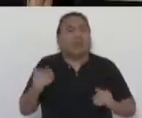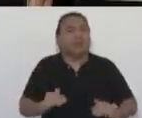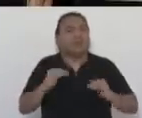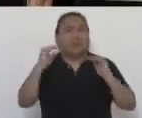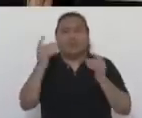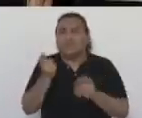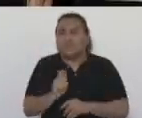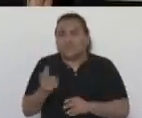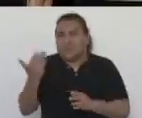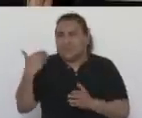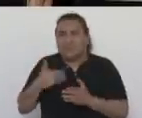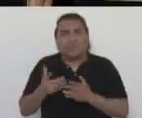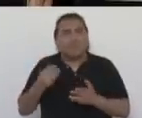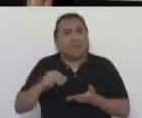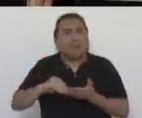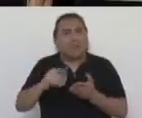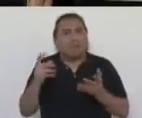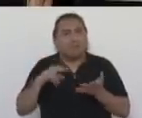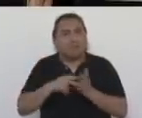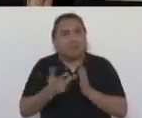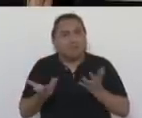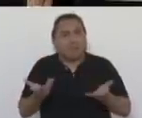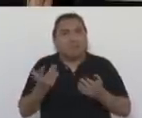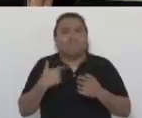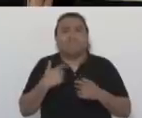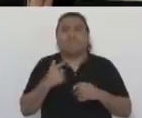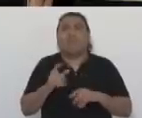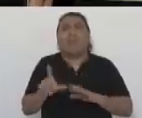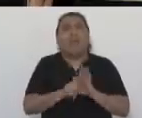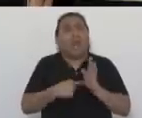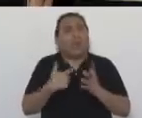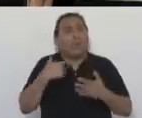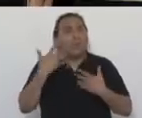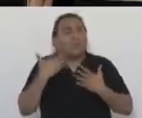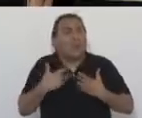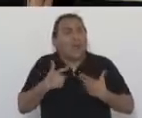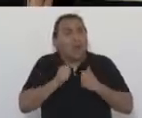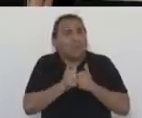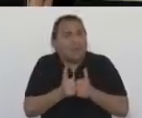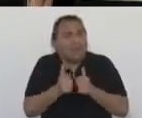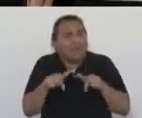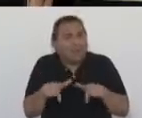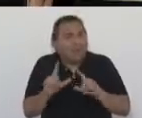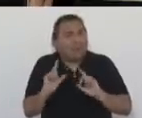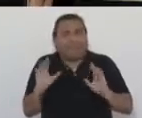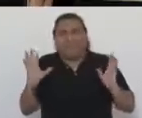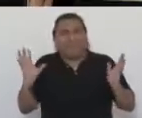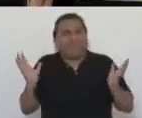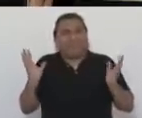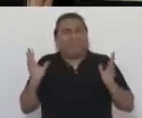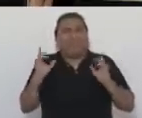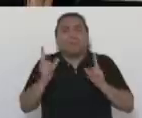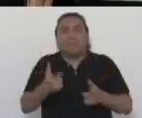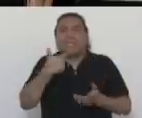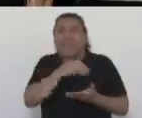últimos meses. Ningún legislador podría haber deseado un acompañamiento mejor. A dos senadores que han sido